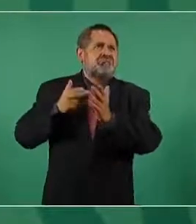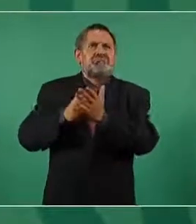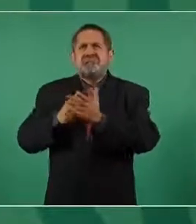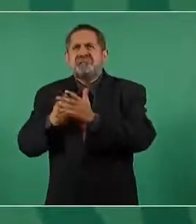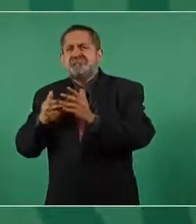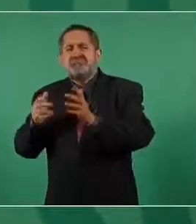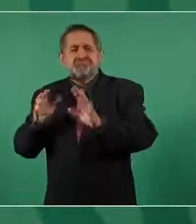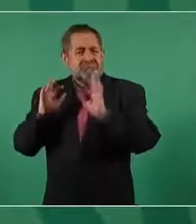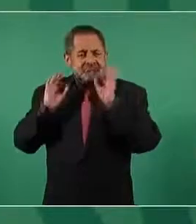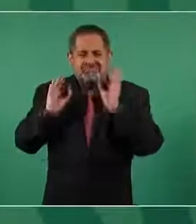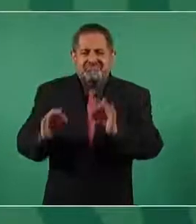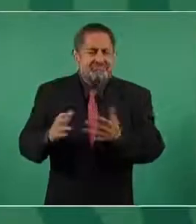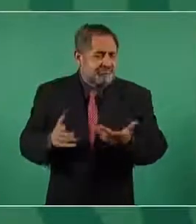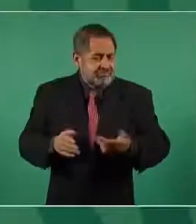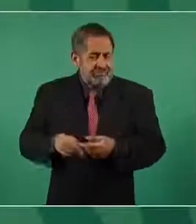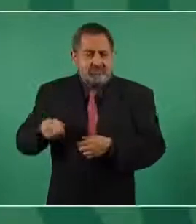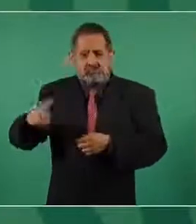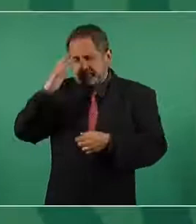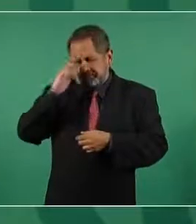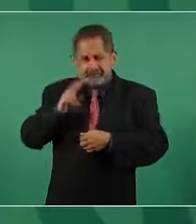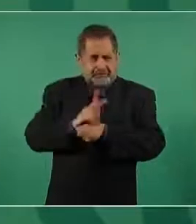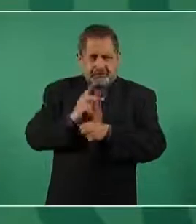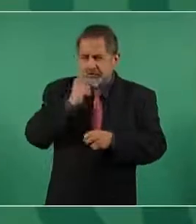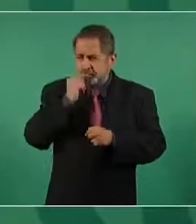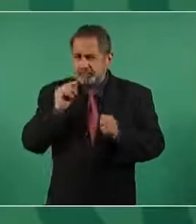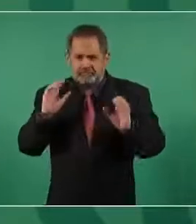Desde luego, el cuidado de los puertos